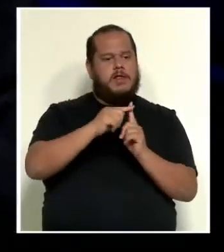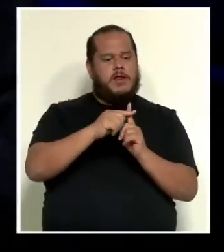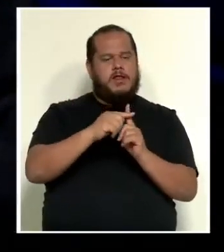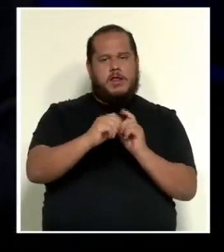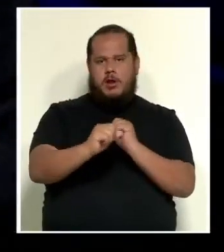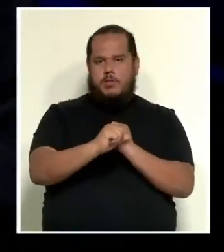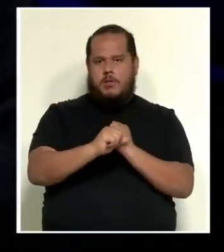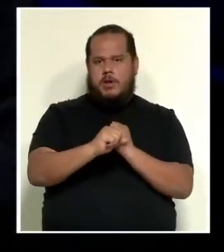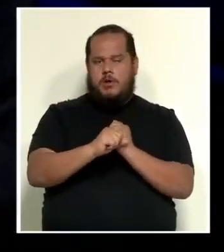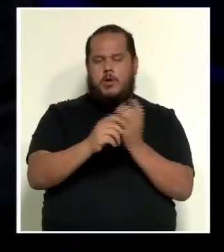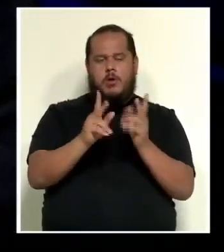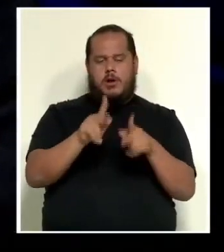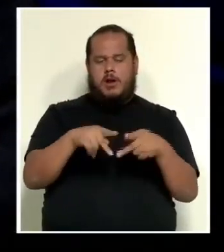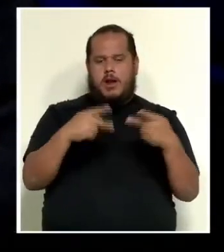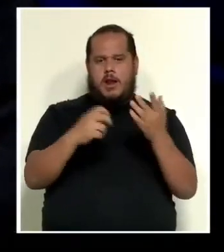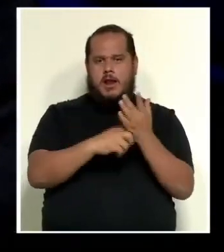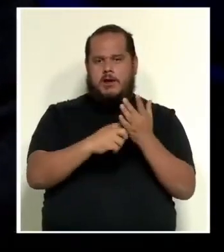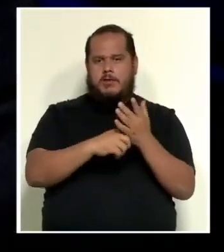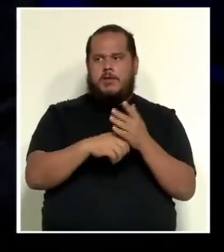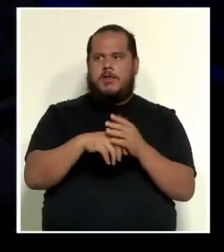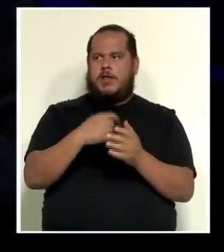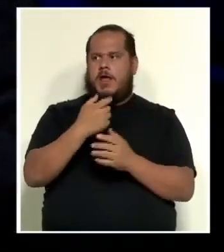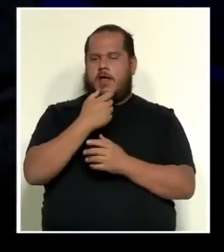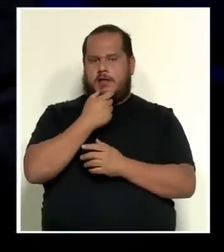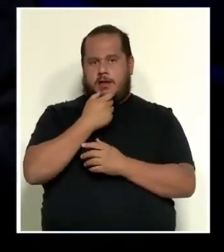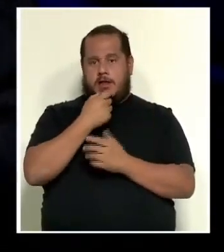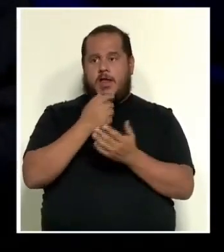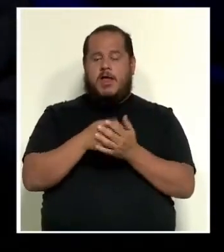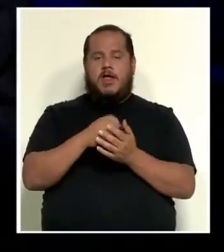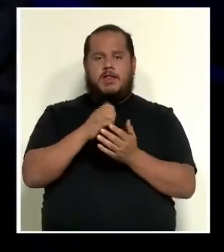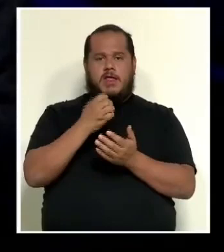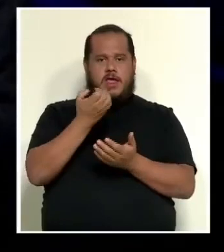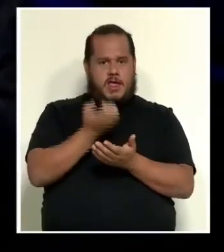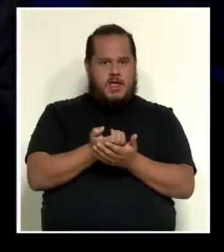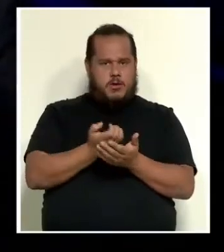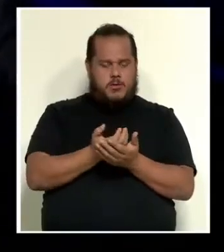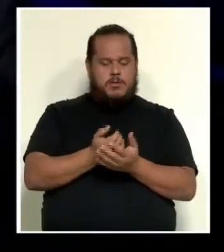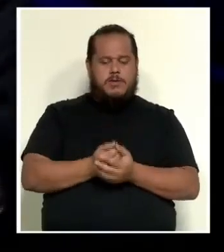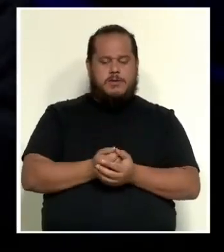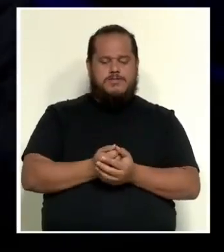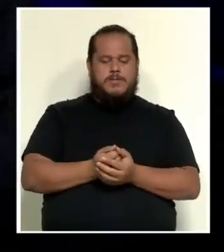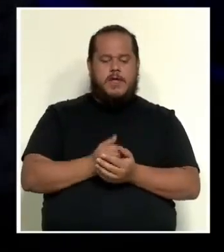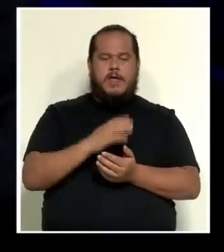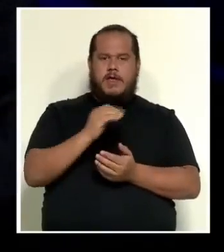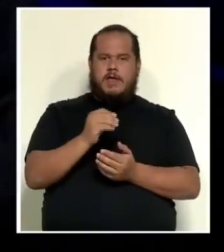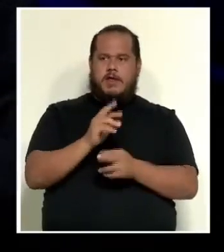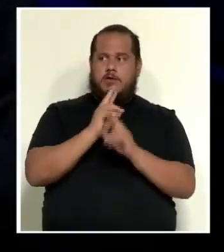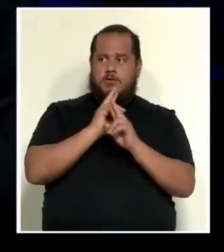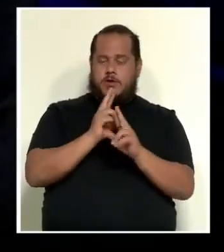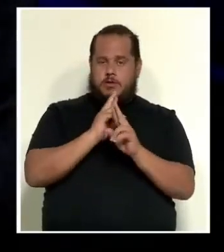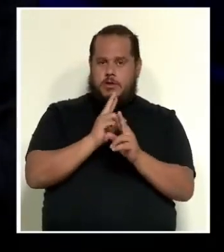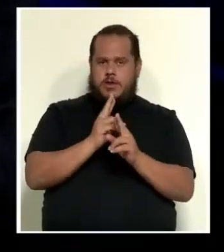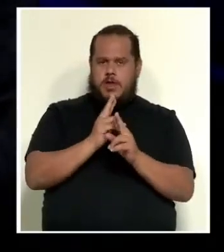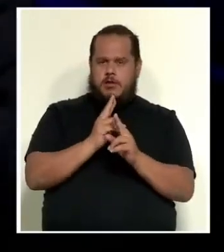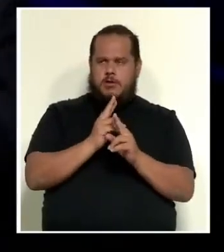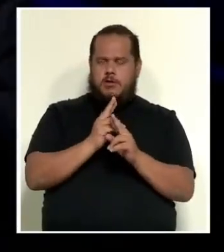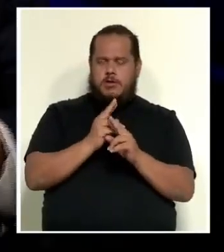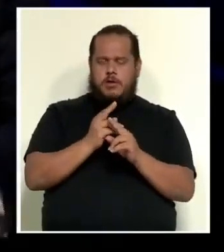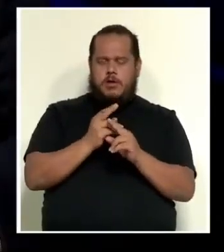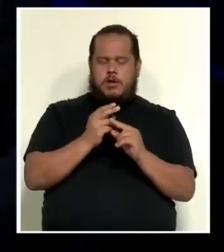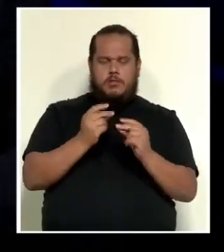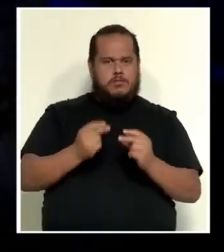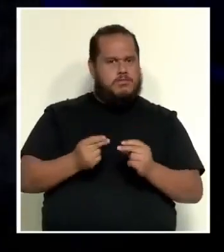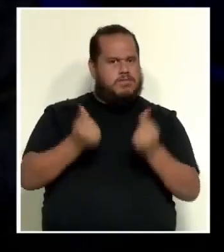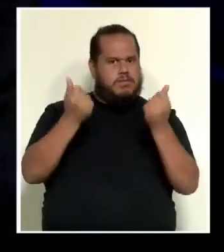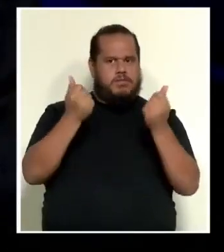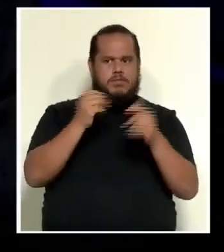unos días la revista británica The Economist y los resultados nos encienden